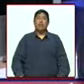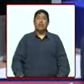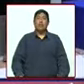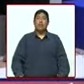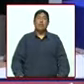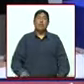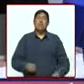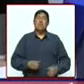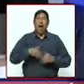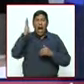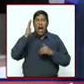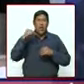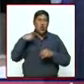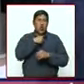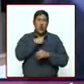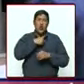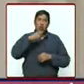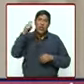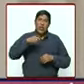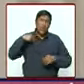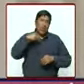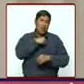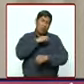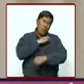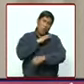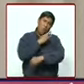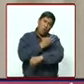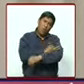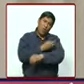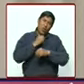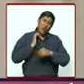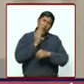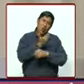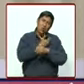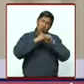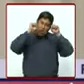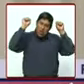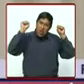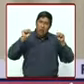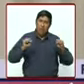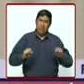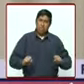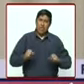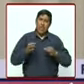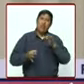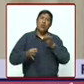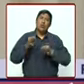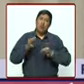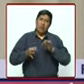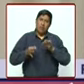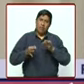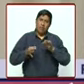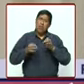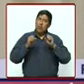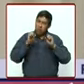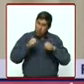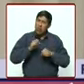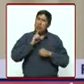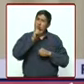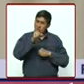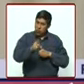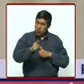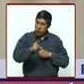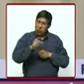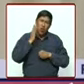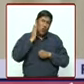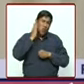Más que nunca necesitamos fortalecer nuestro sistema de justicia para asegurar